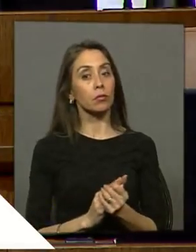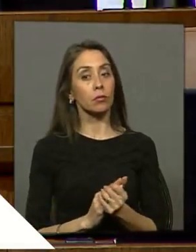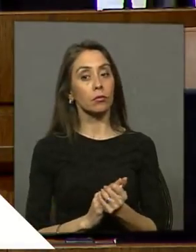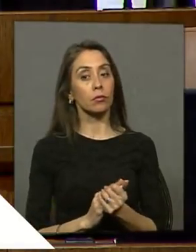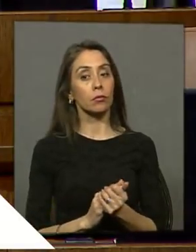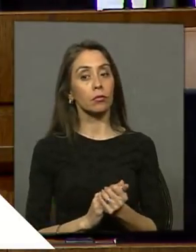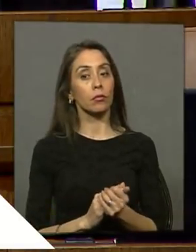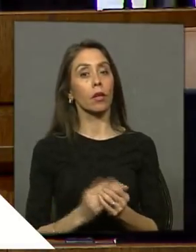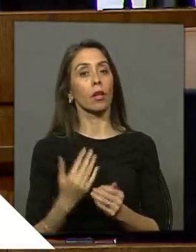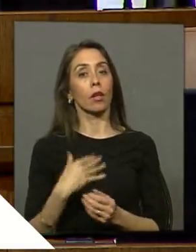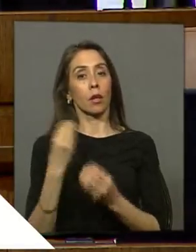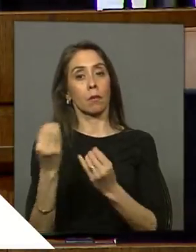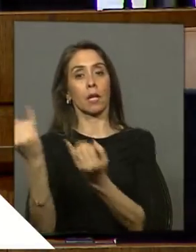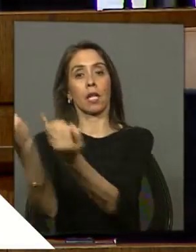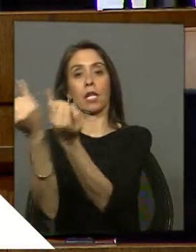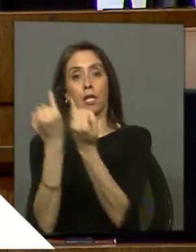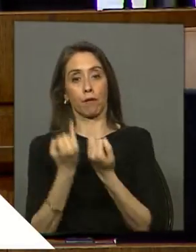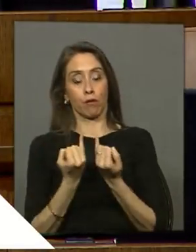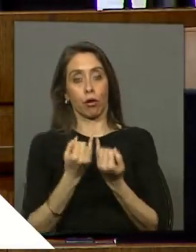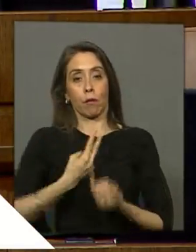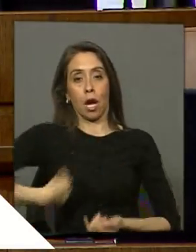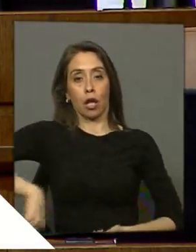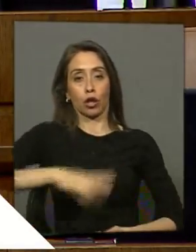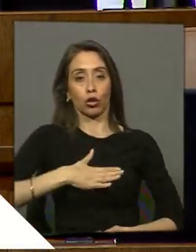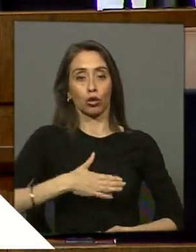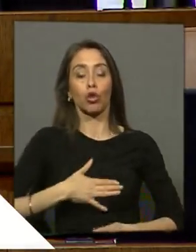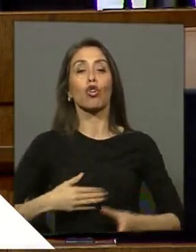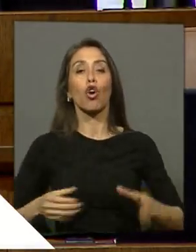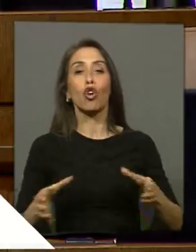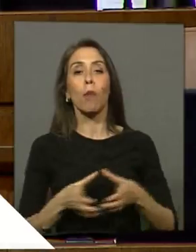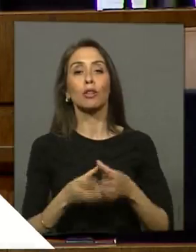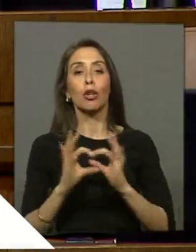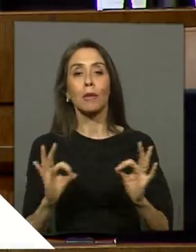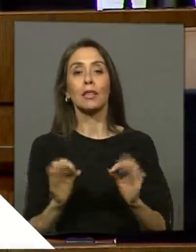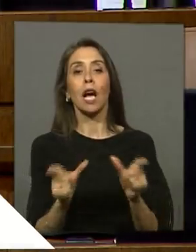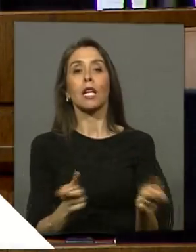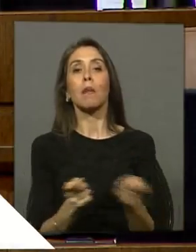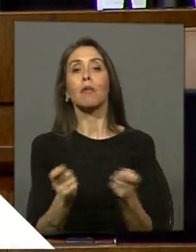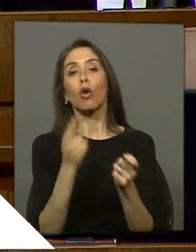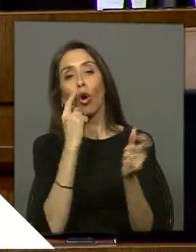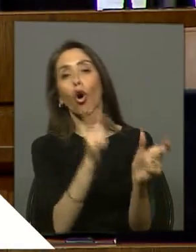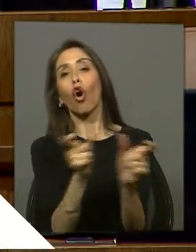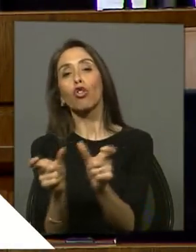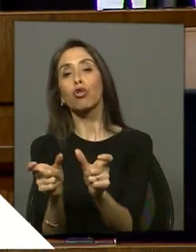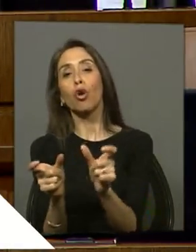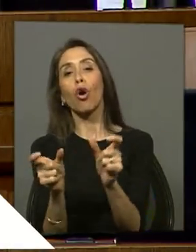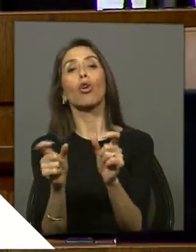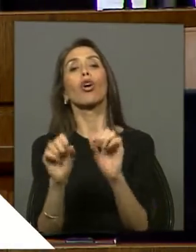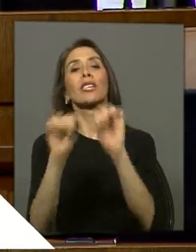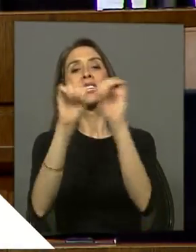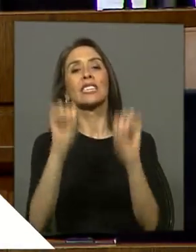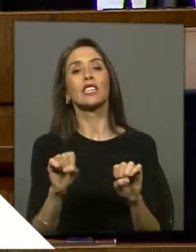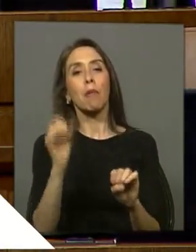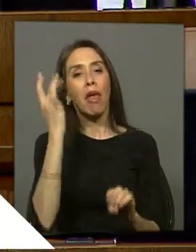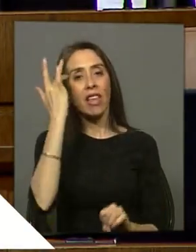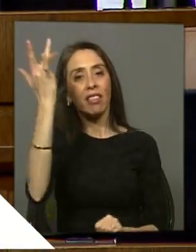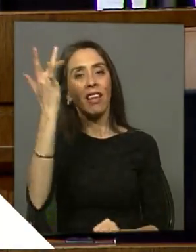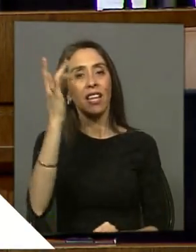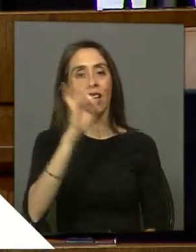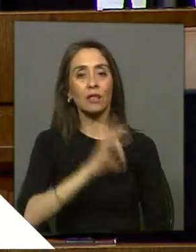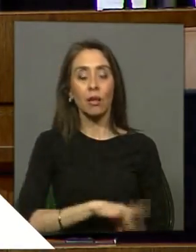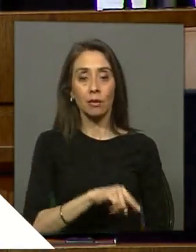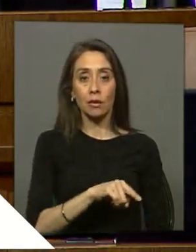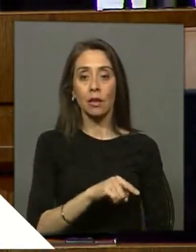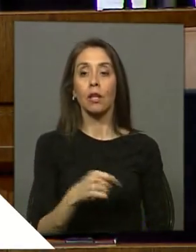bien informado como comisión especial que controla los sistemas de inteligencia en esta materia y por esa razón presidente